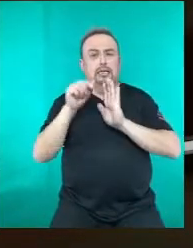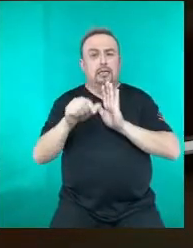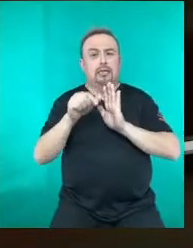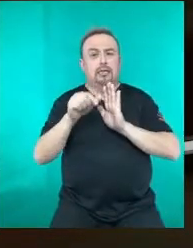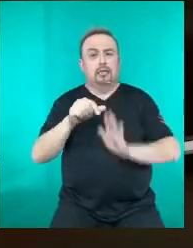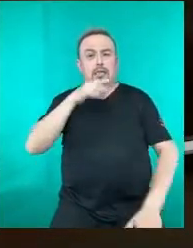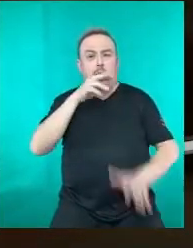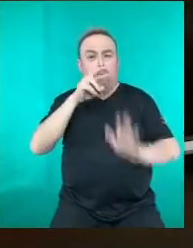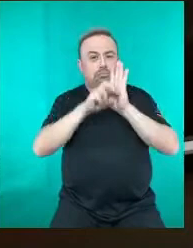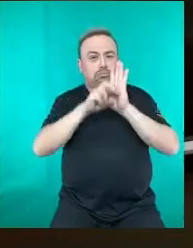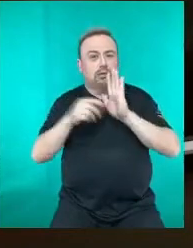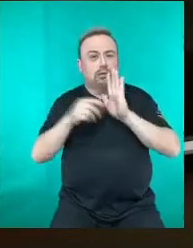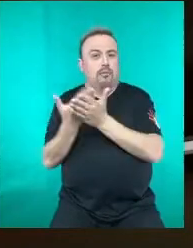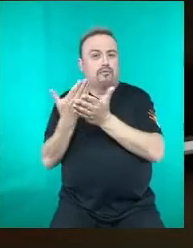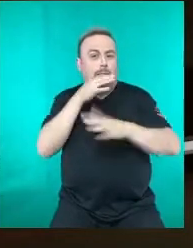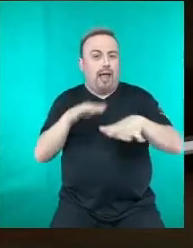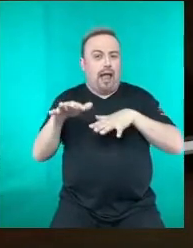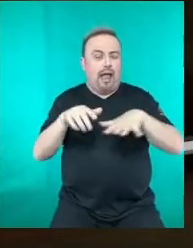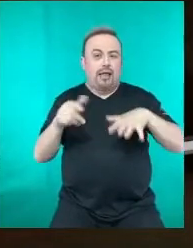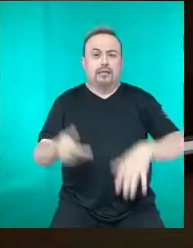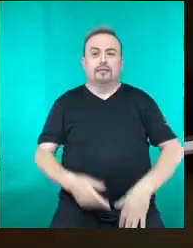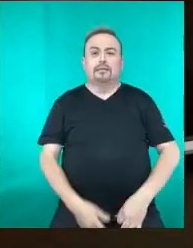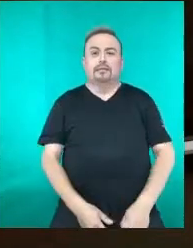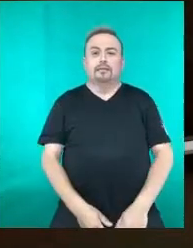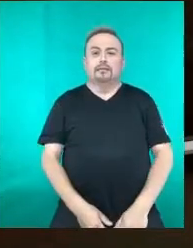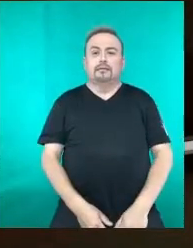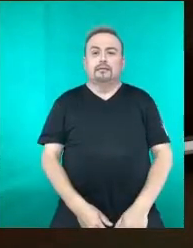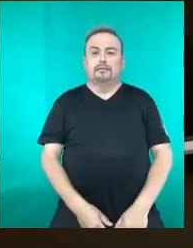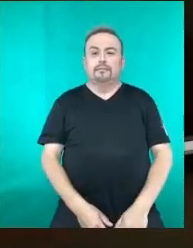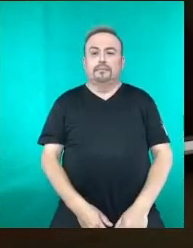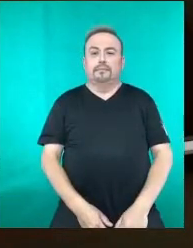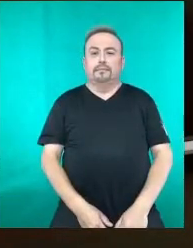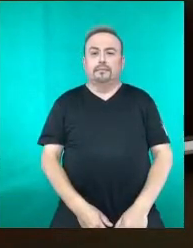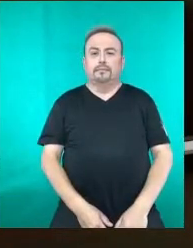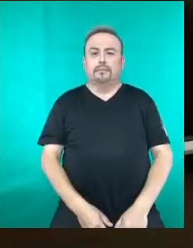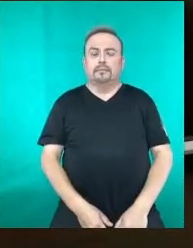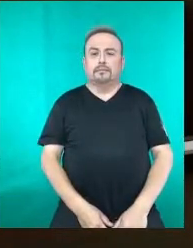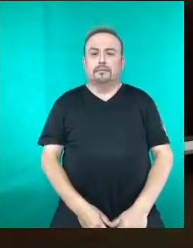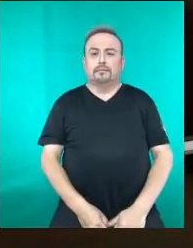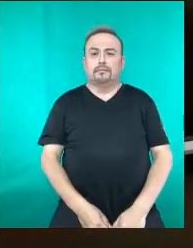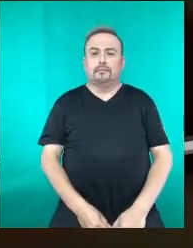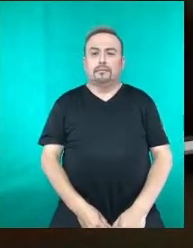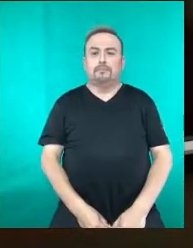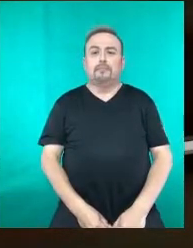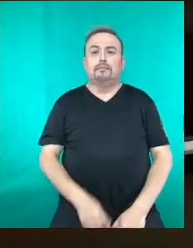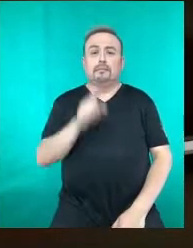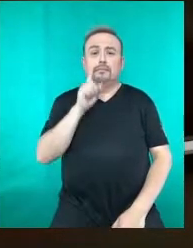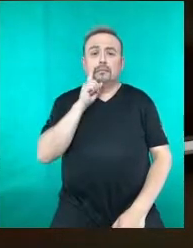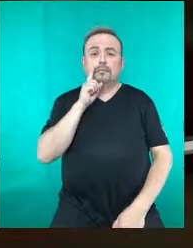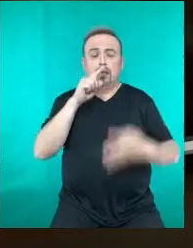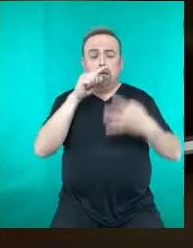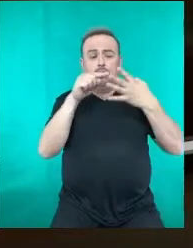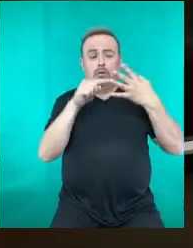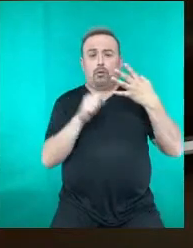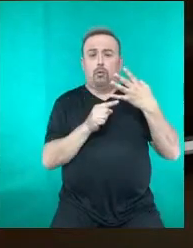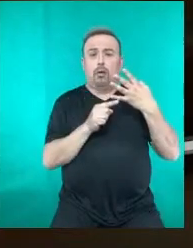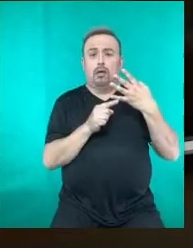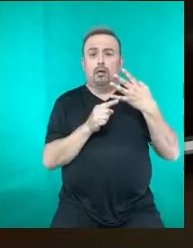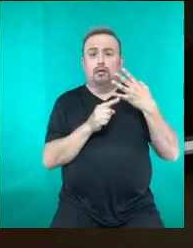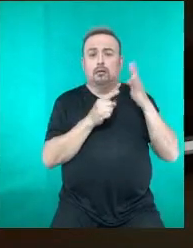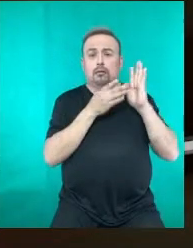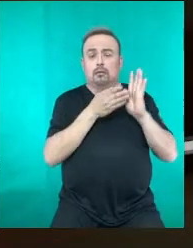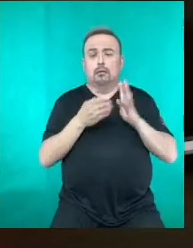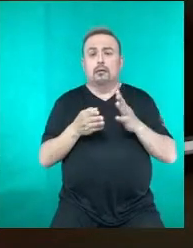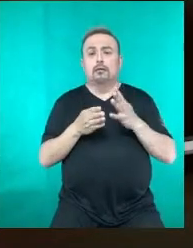proyectos. Vamos a pasar página aquí. Tenemos 4 capítulos, el cuarto capítulo